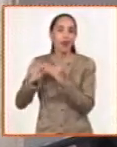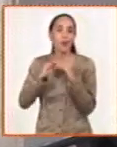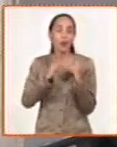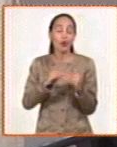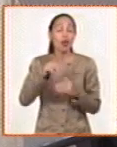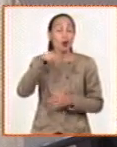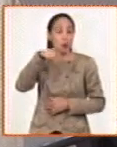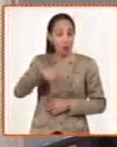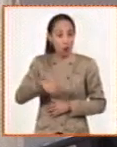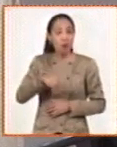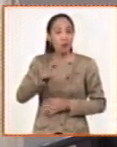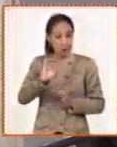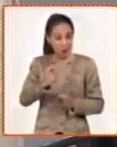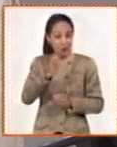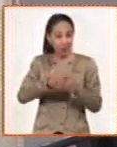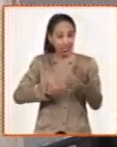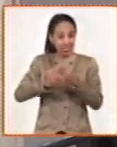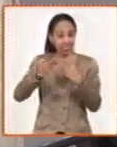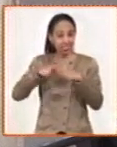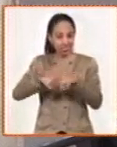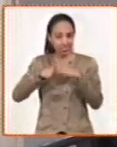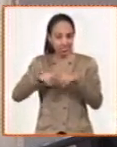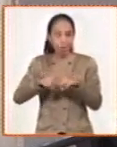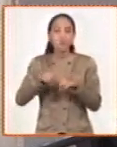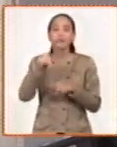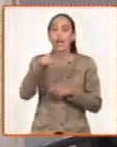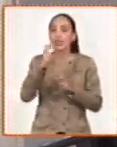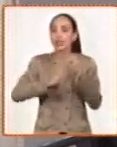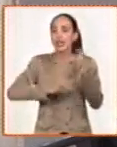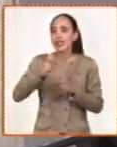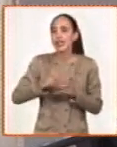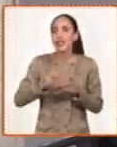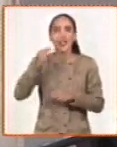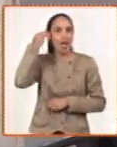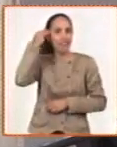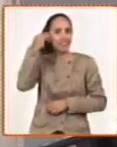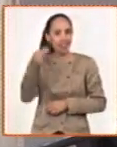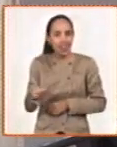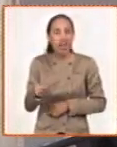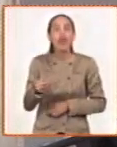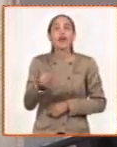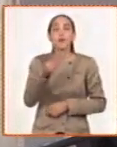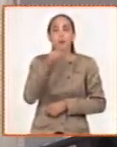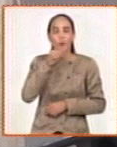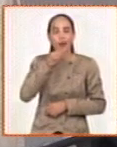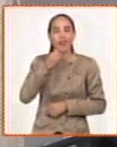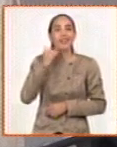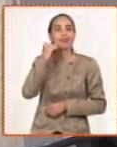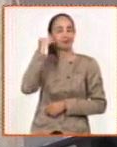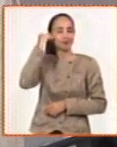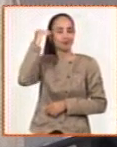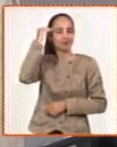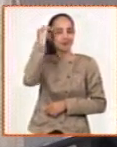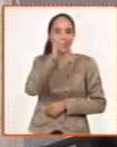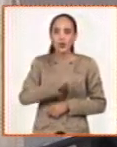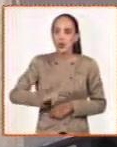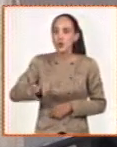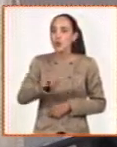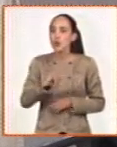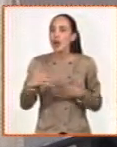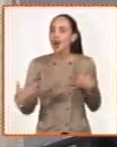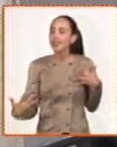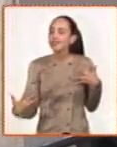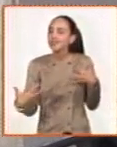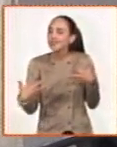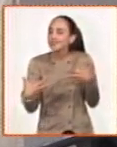en transformación. Talleres que desarrollan habilidades, que logran un acercamiento también